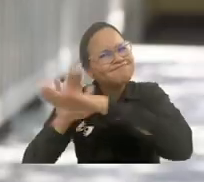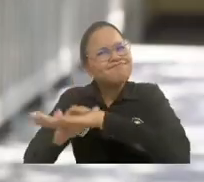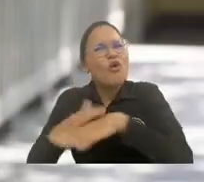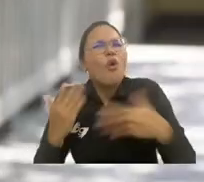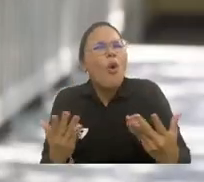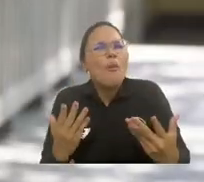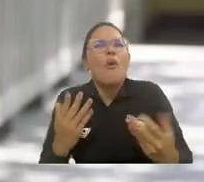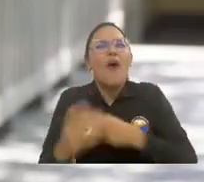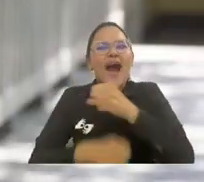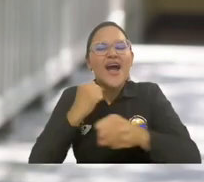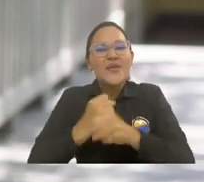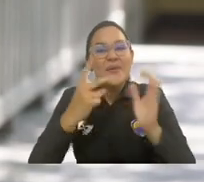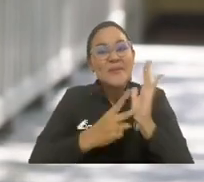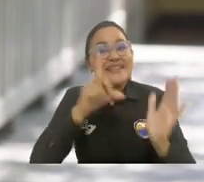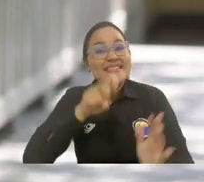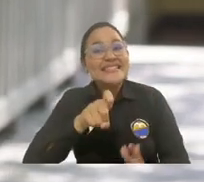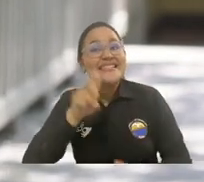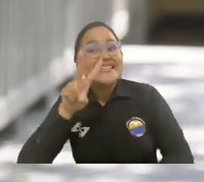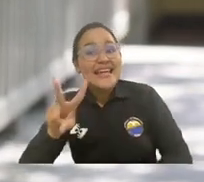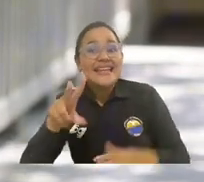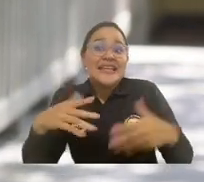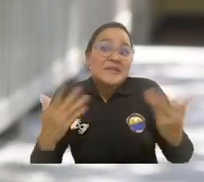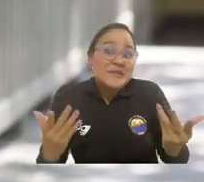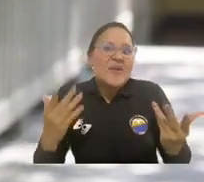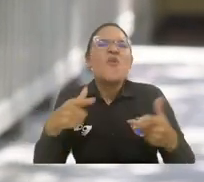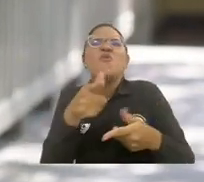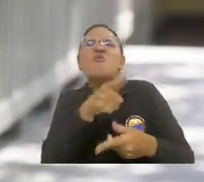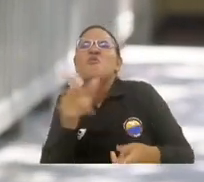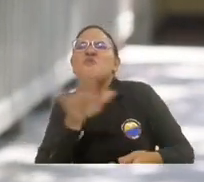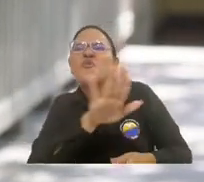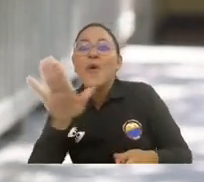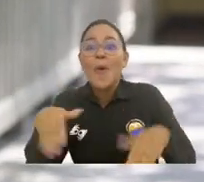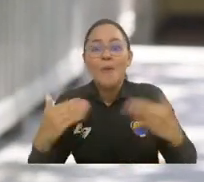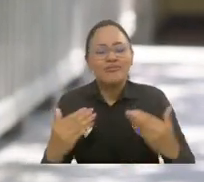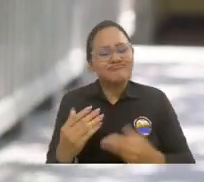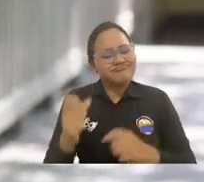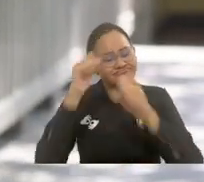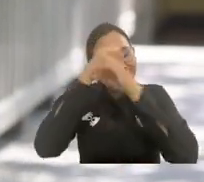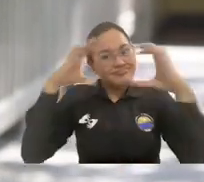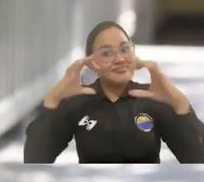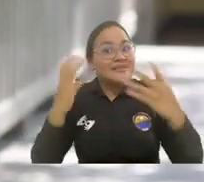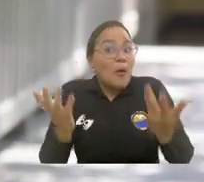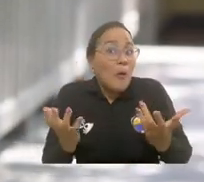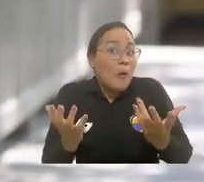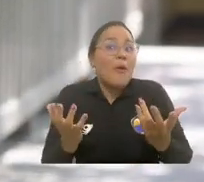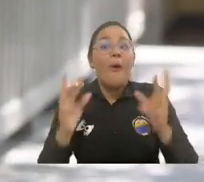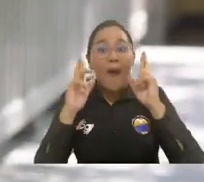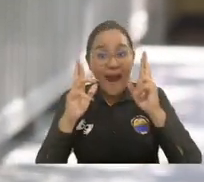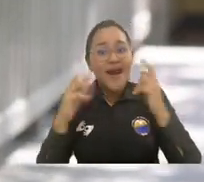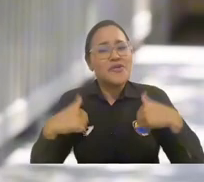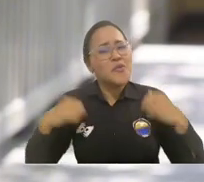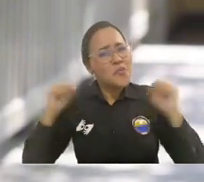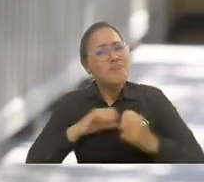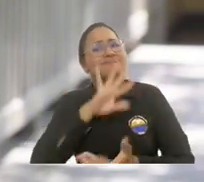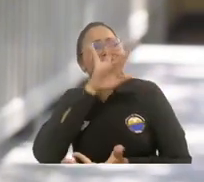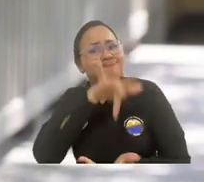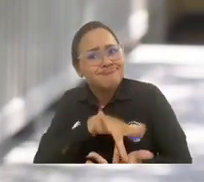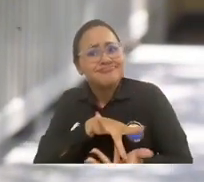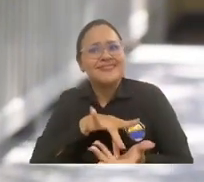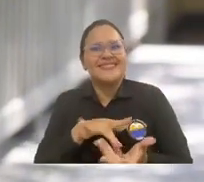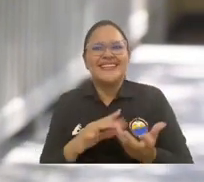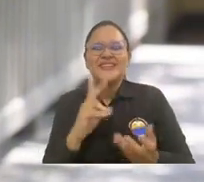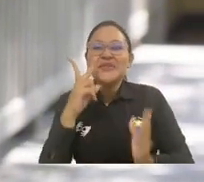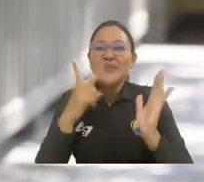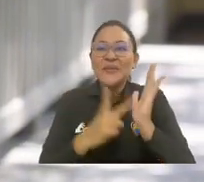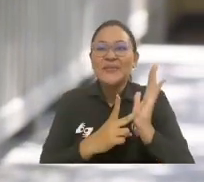tenemos las palabras que nos dio nuestro rector Pablo Vera Salazar de cómo debíamos estar en ese 2062 y de verdad Ojalá Dios nos permita